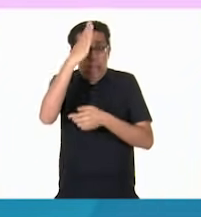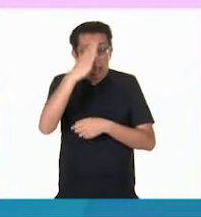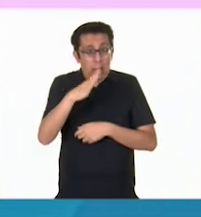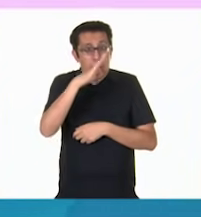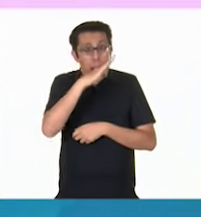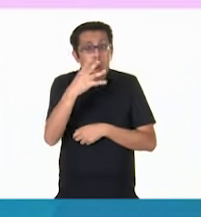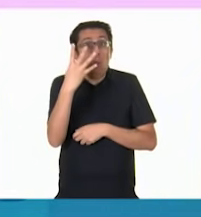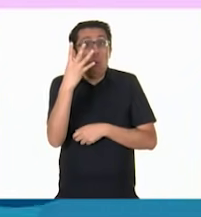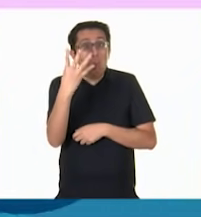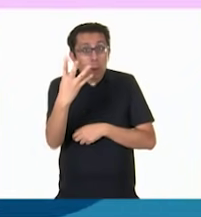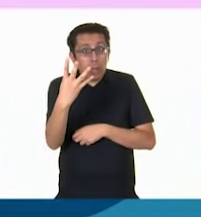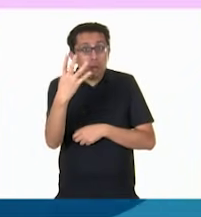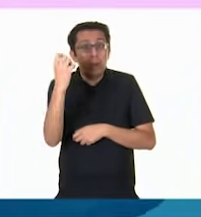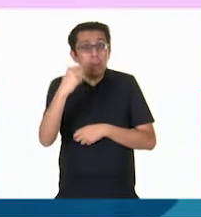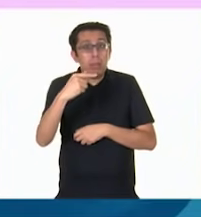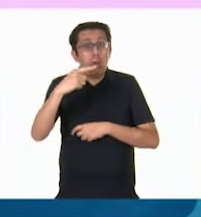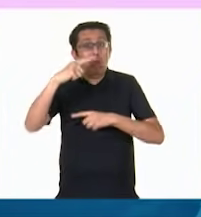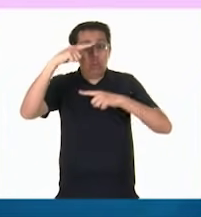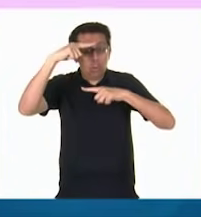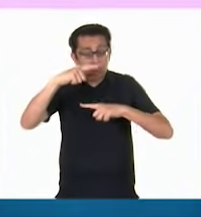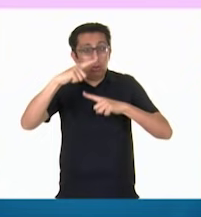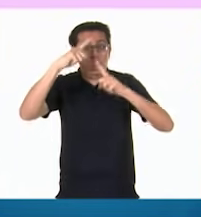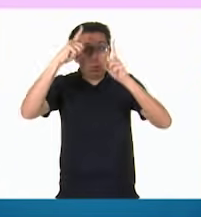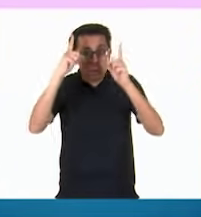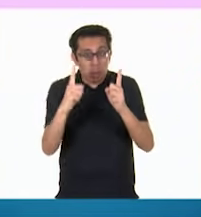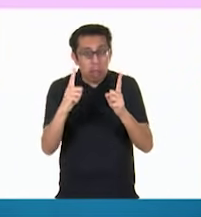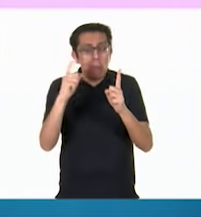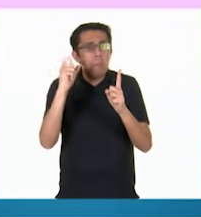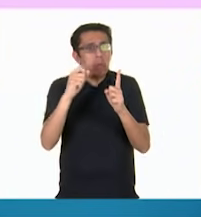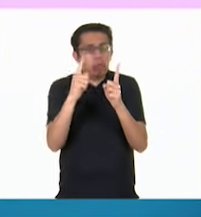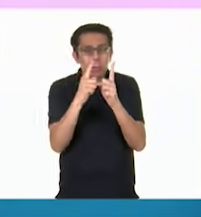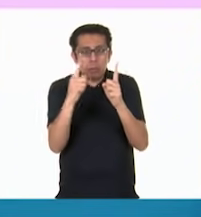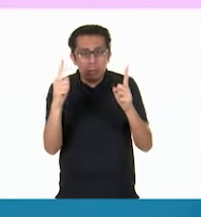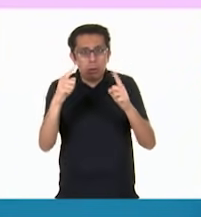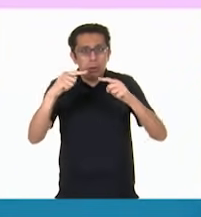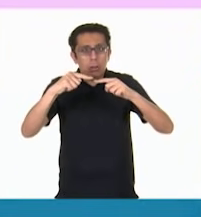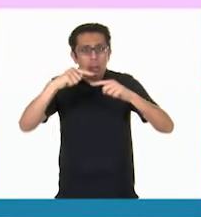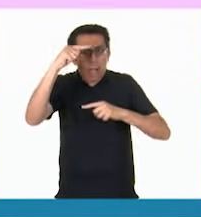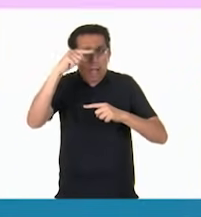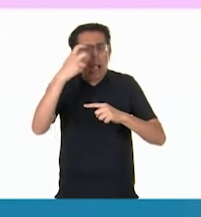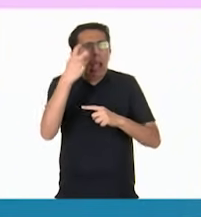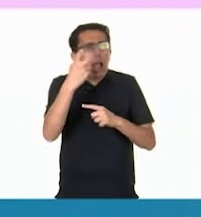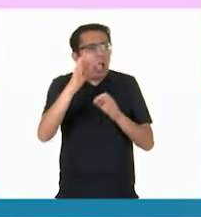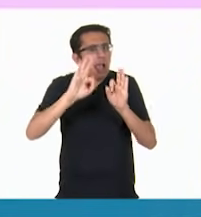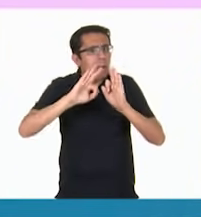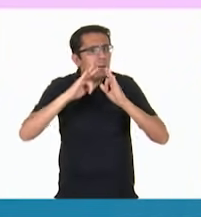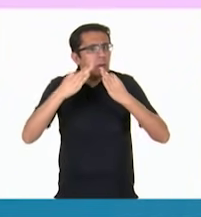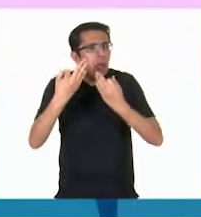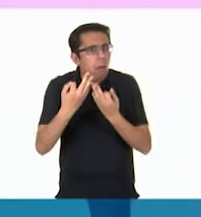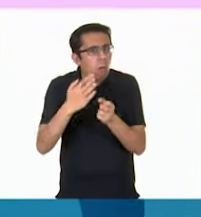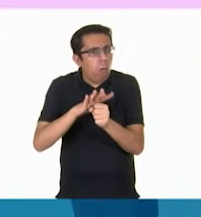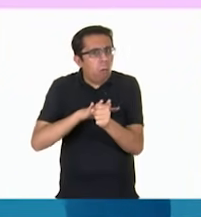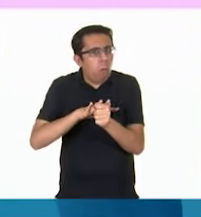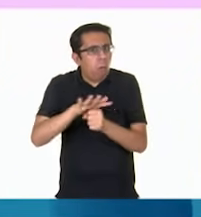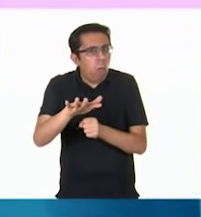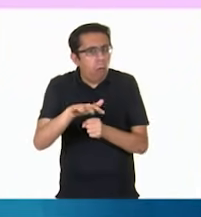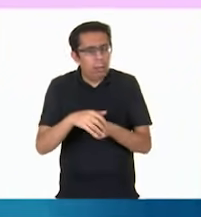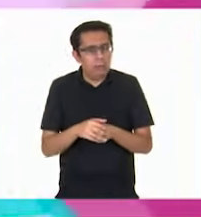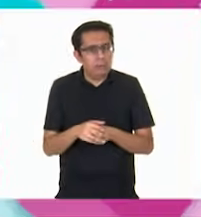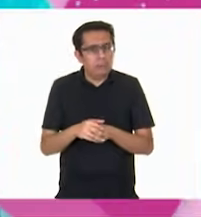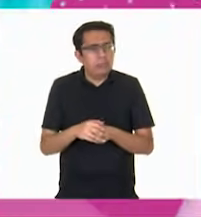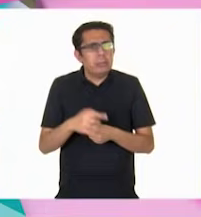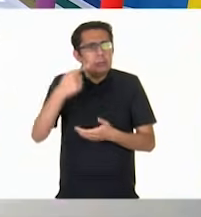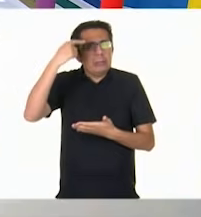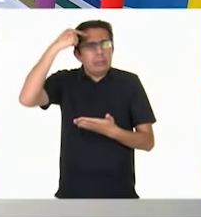pares de lados paralelos y con la misma medida. ¿De qué figura estaremos hablando? Yo creo que